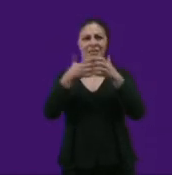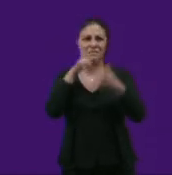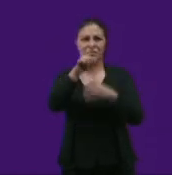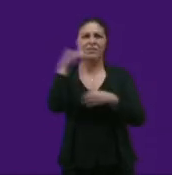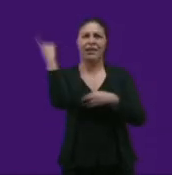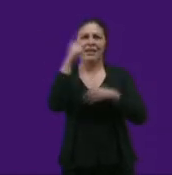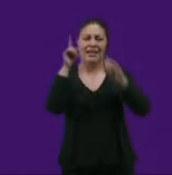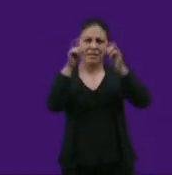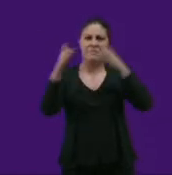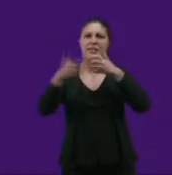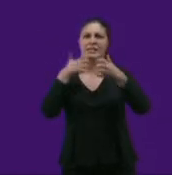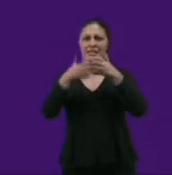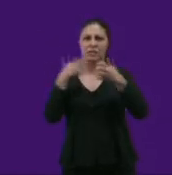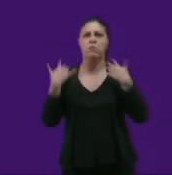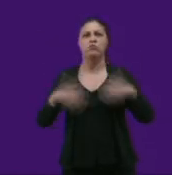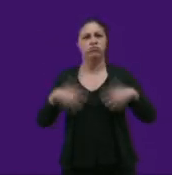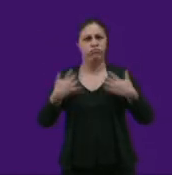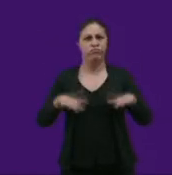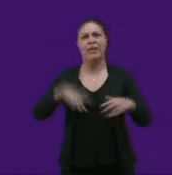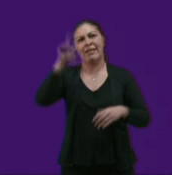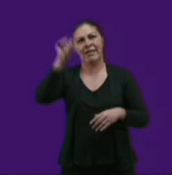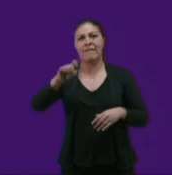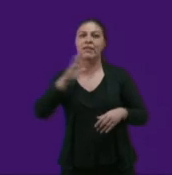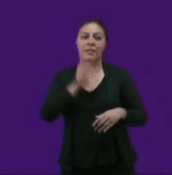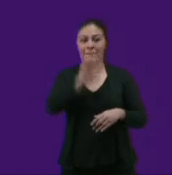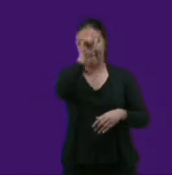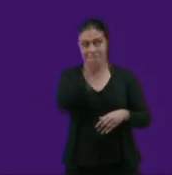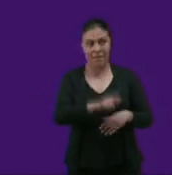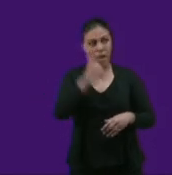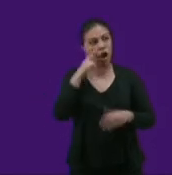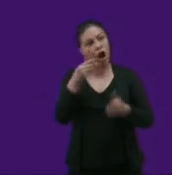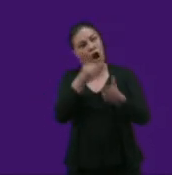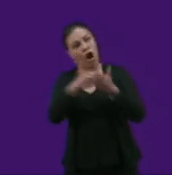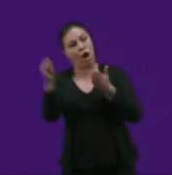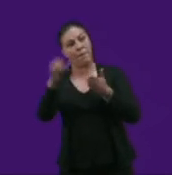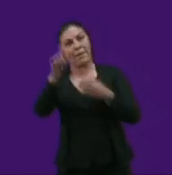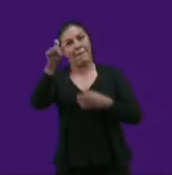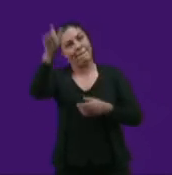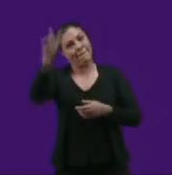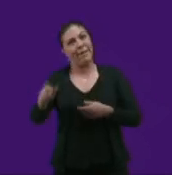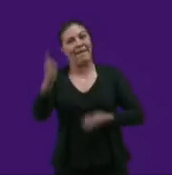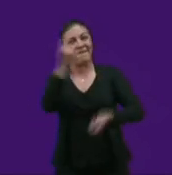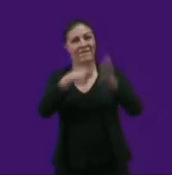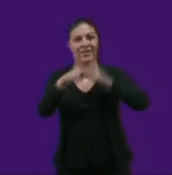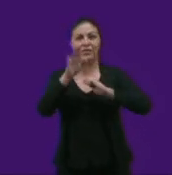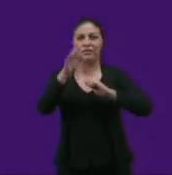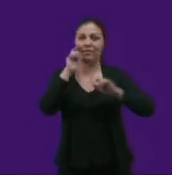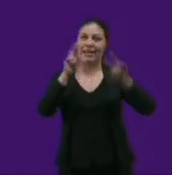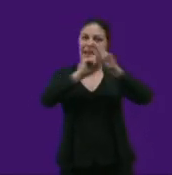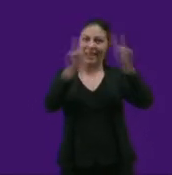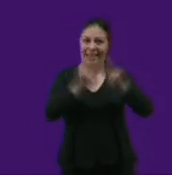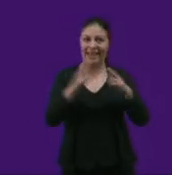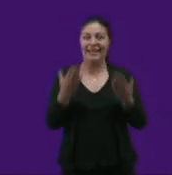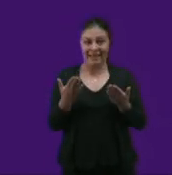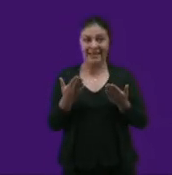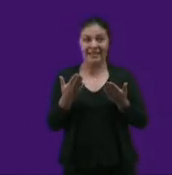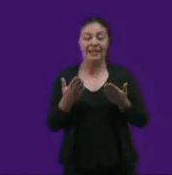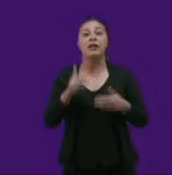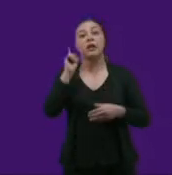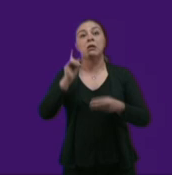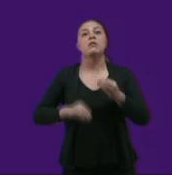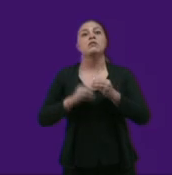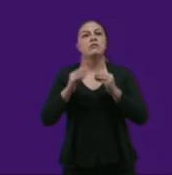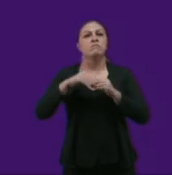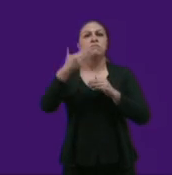y se podían pagar compradores a cualquier vendedor por Internet que use Mercado Pago. Luego nos fuimos a los